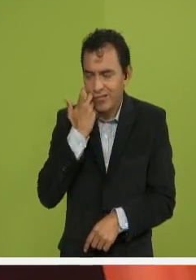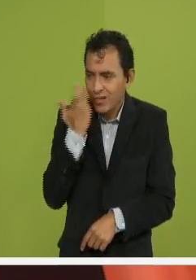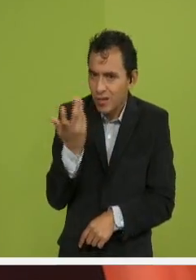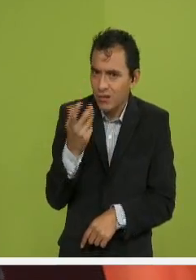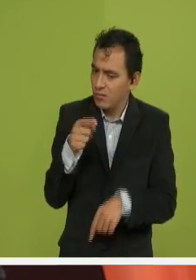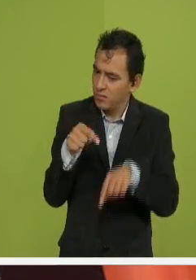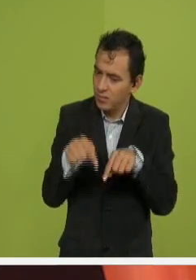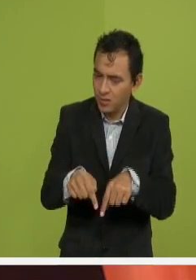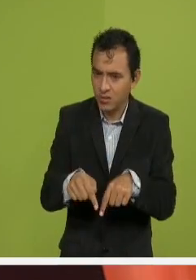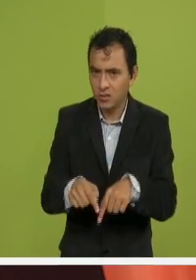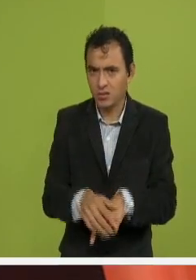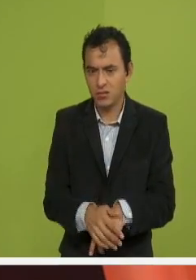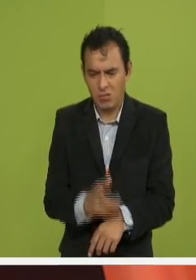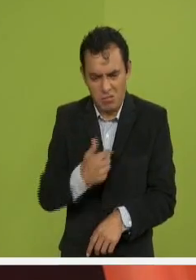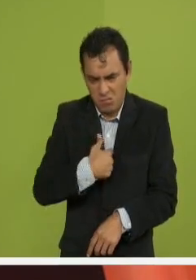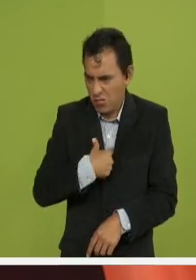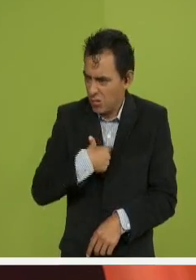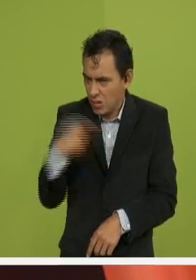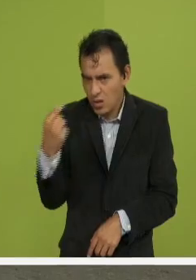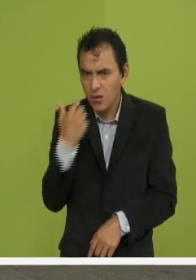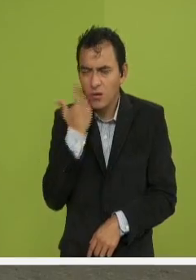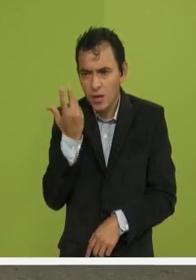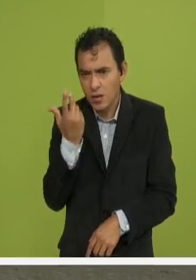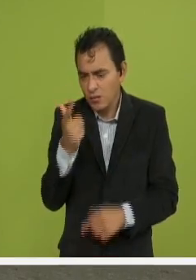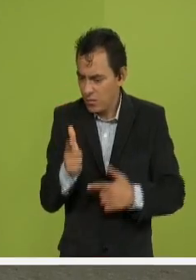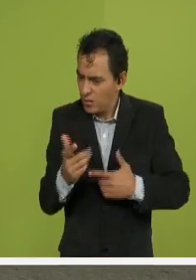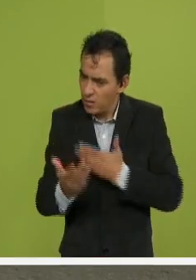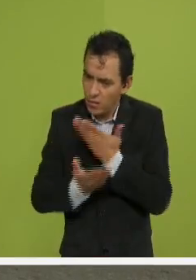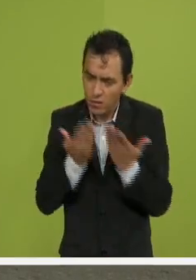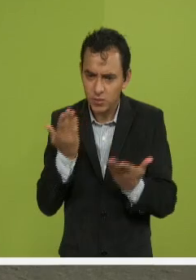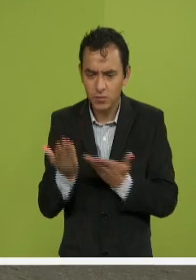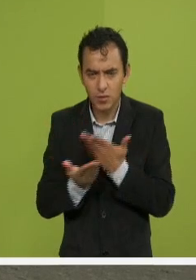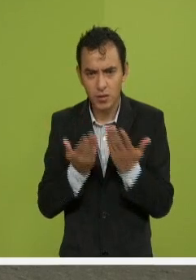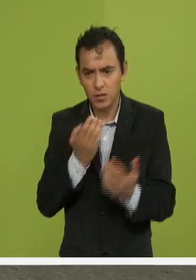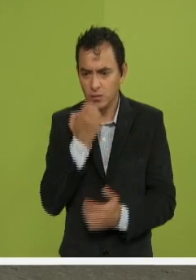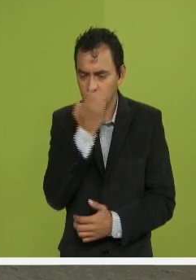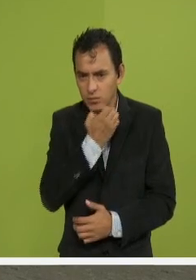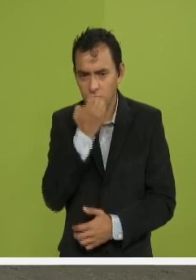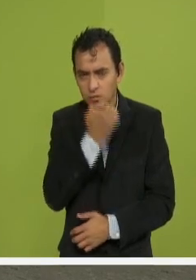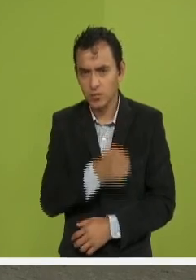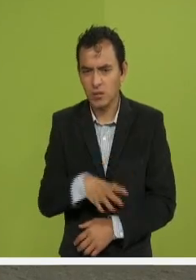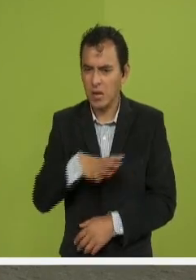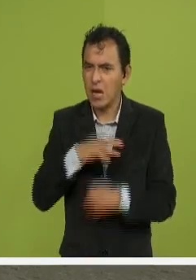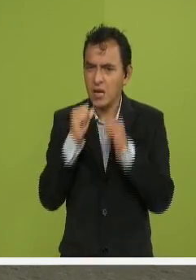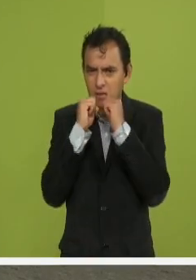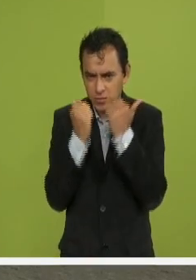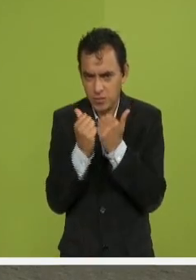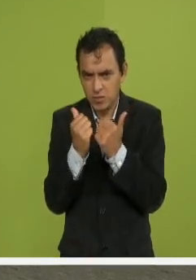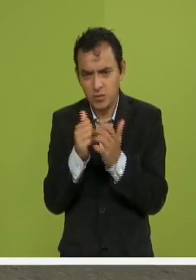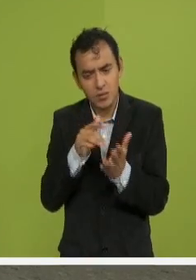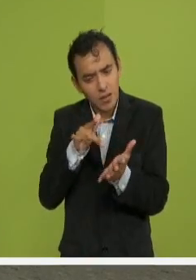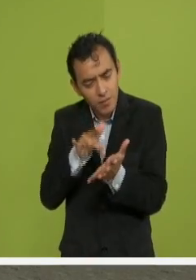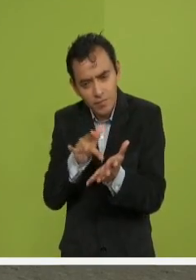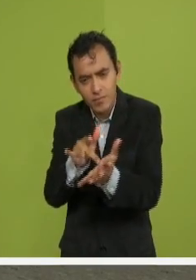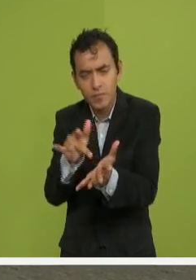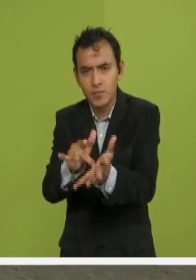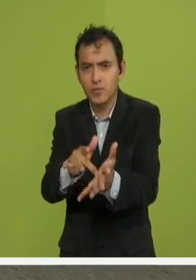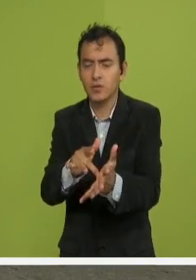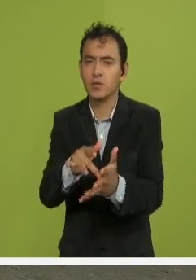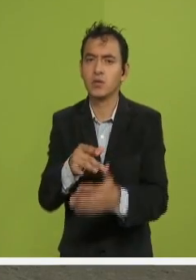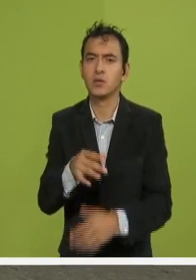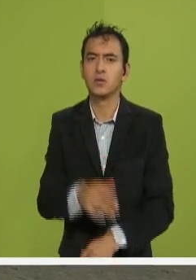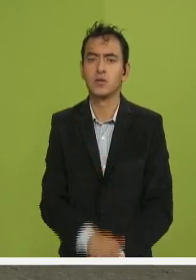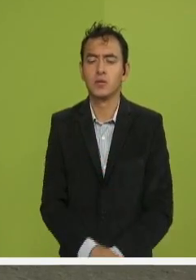quiero hacer eso y yo quiero ir a la escuela. Hay asociaciones civiles que de manera altruista apoyan a veces